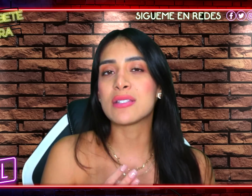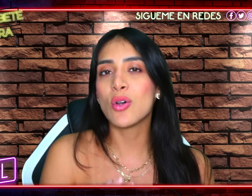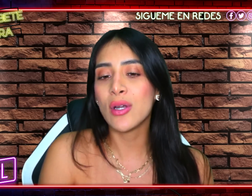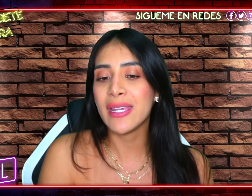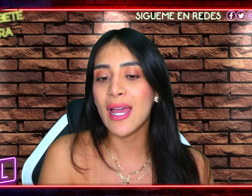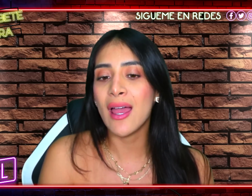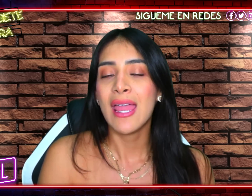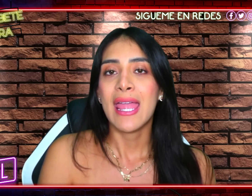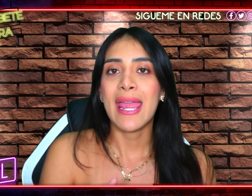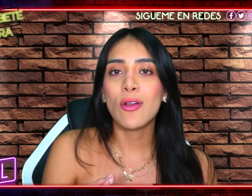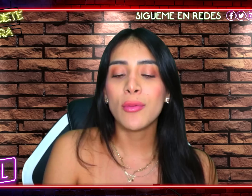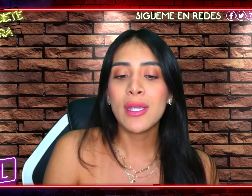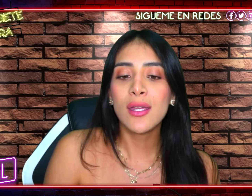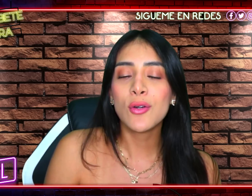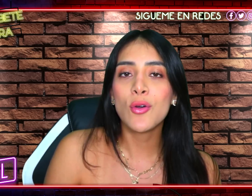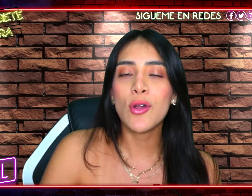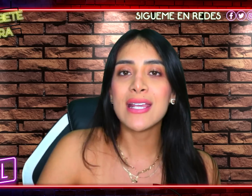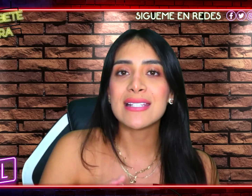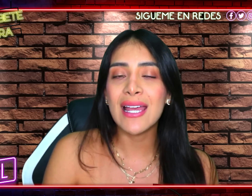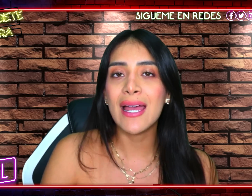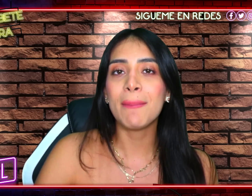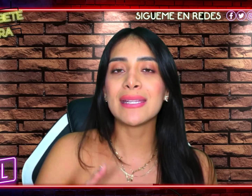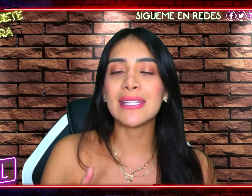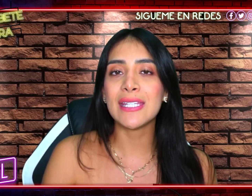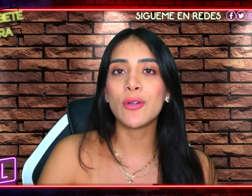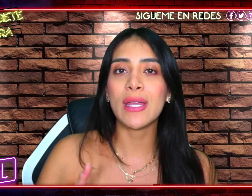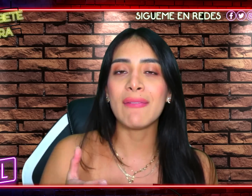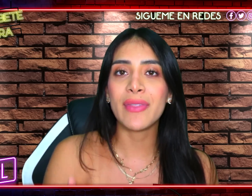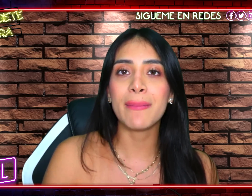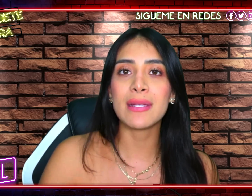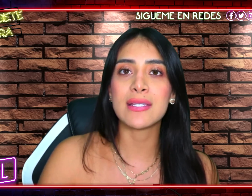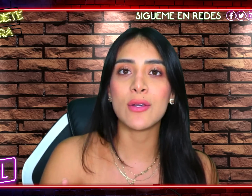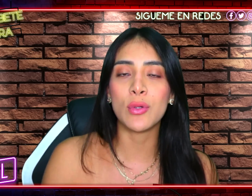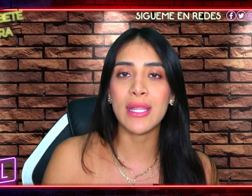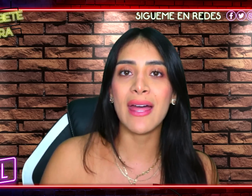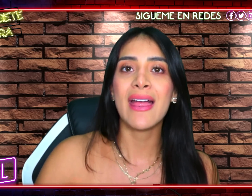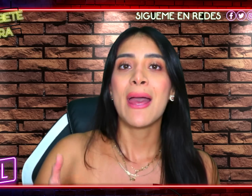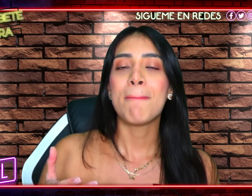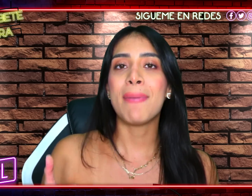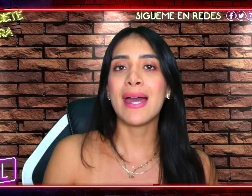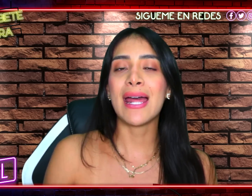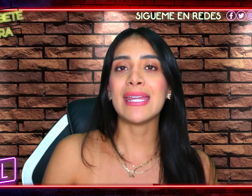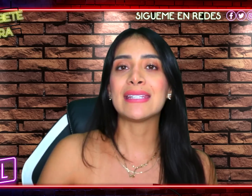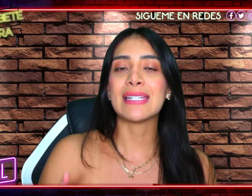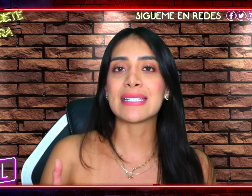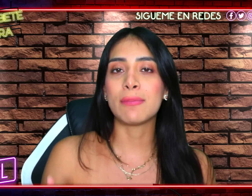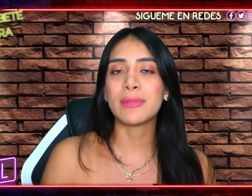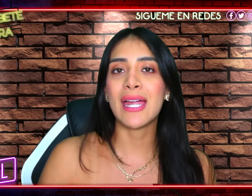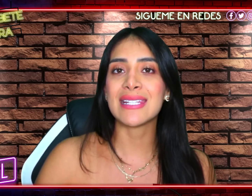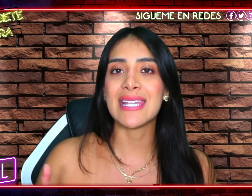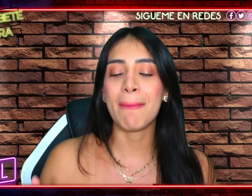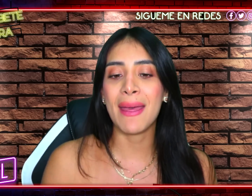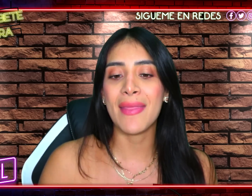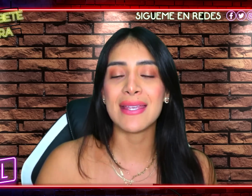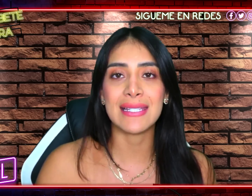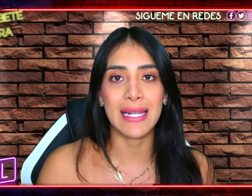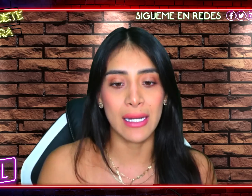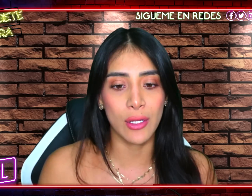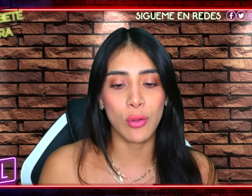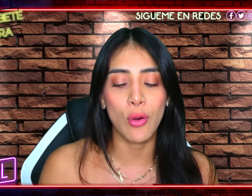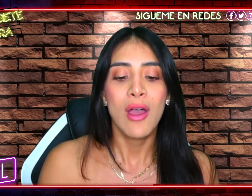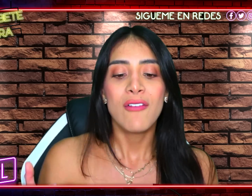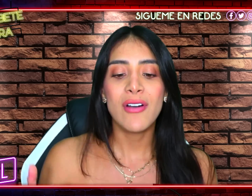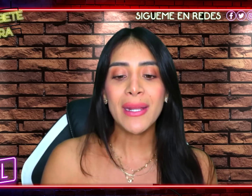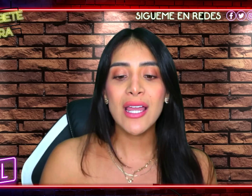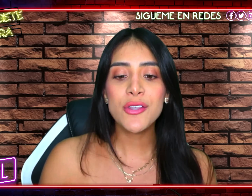López Dóriga, el gobierno está metido en temas de seguridad para interceptar llamadas del